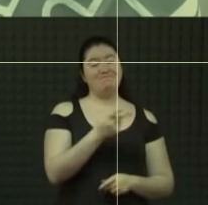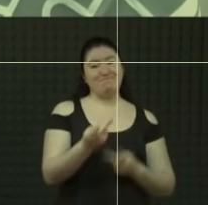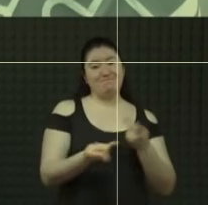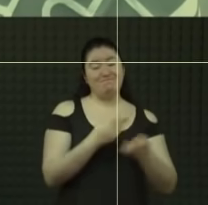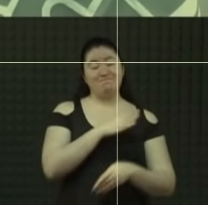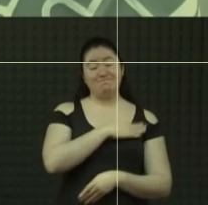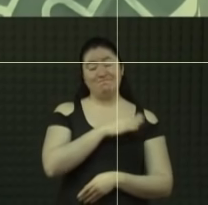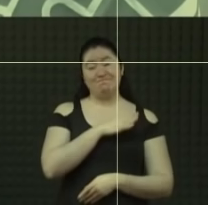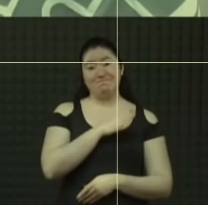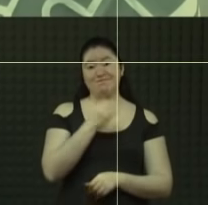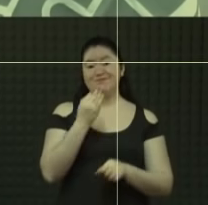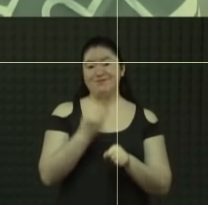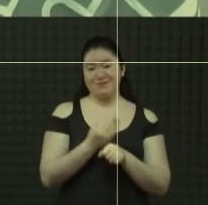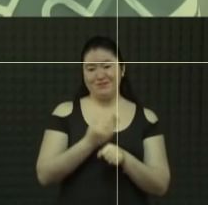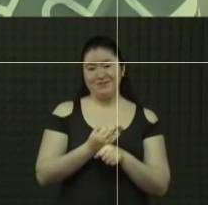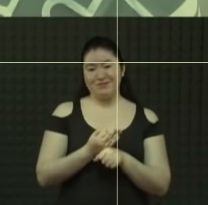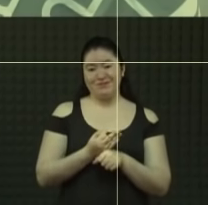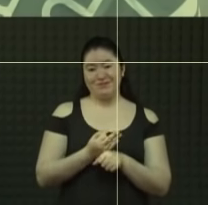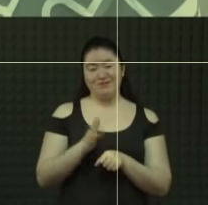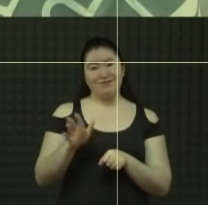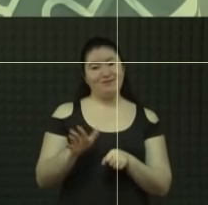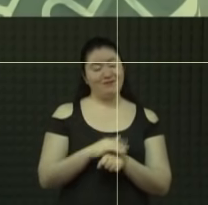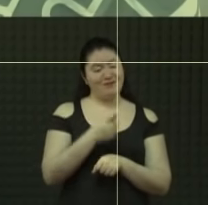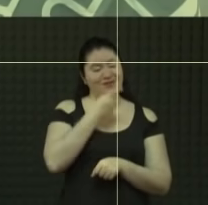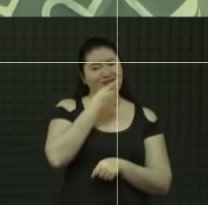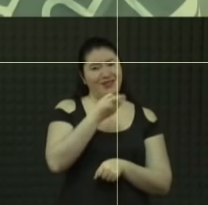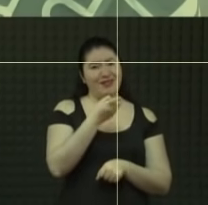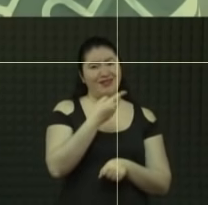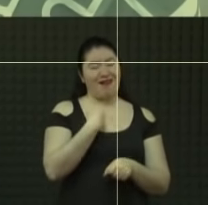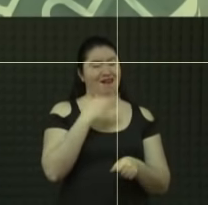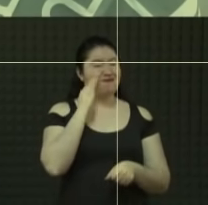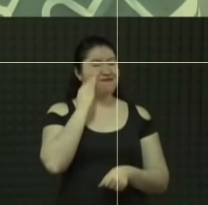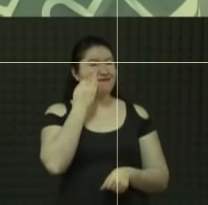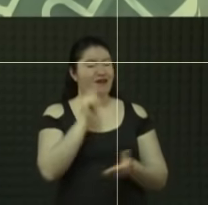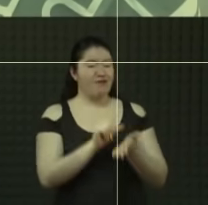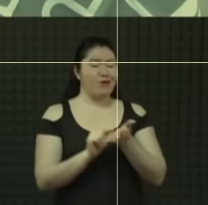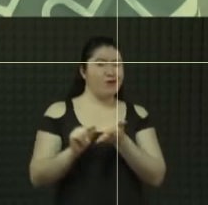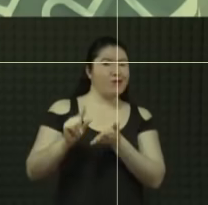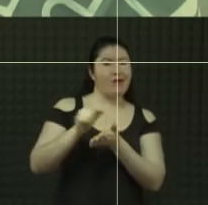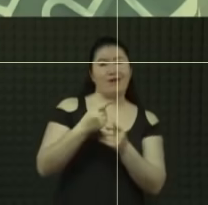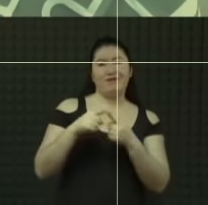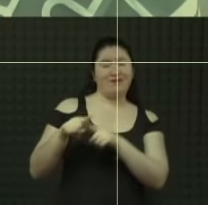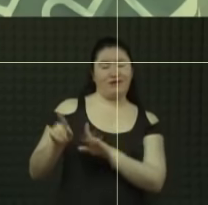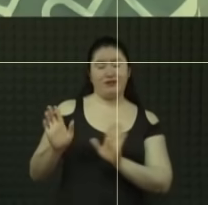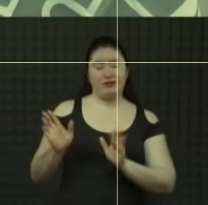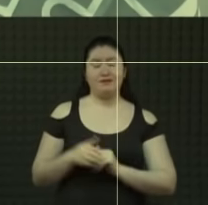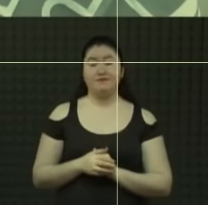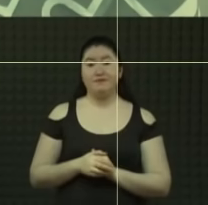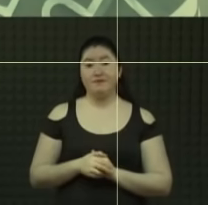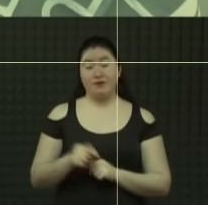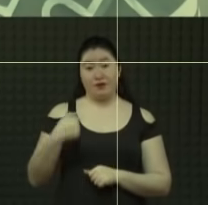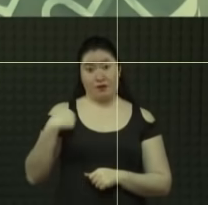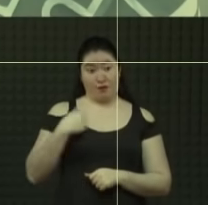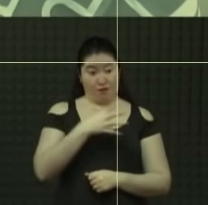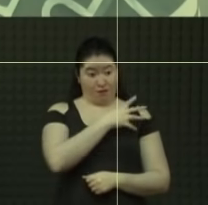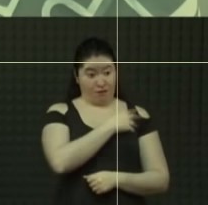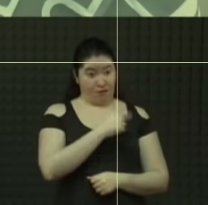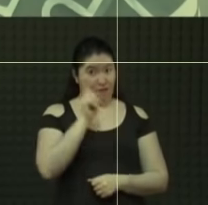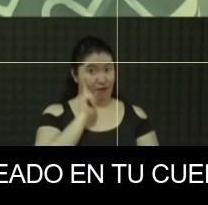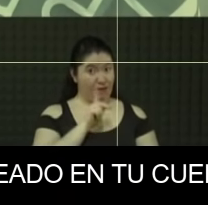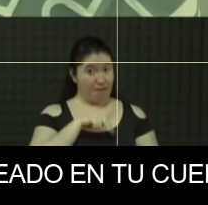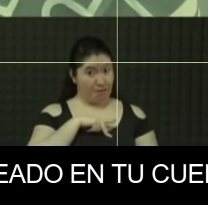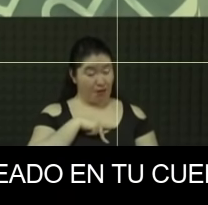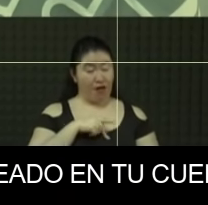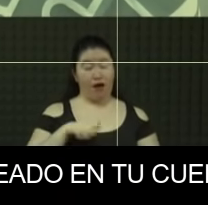da oportunidad de aclarar porque está en las redes sociales. Primero, yo estoy muy orgullosa de mi hija. Ella, por méritos propios, consiguió